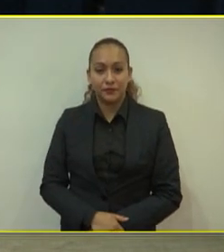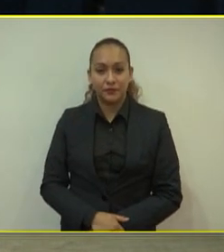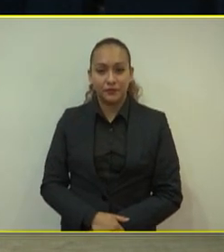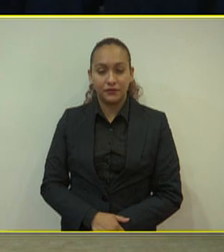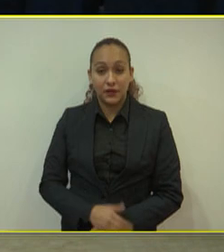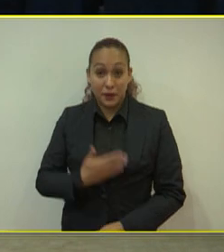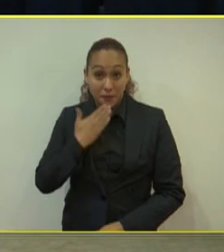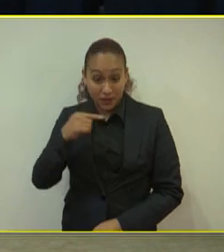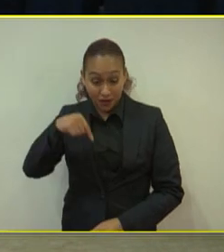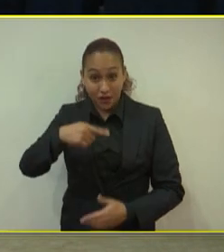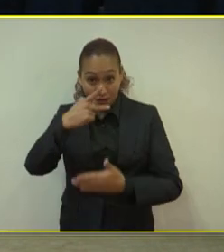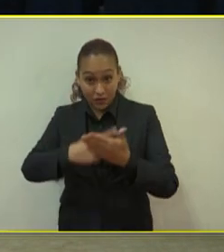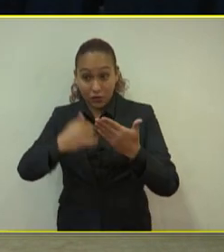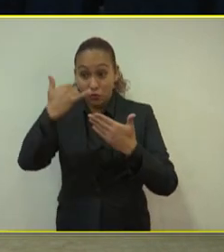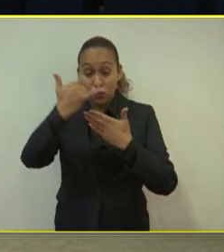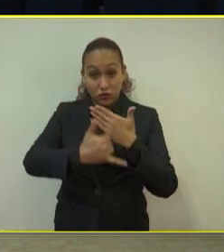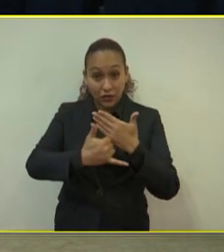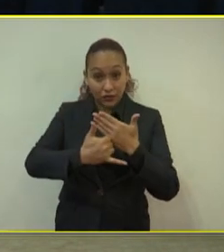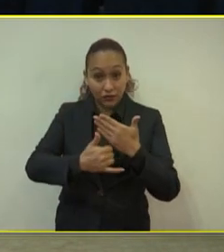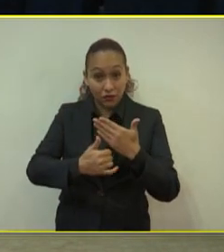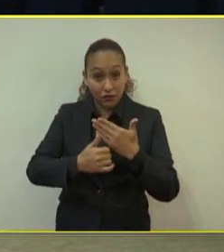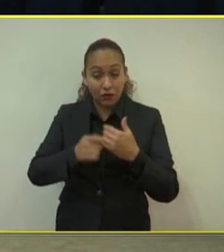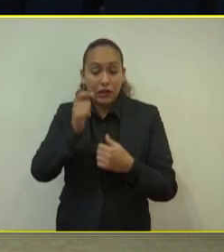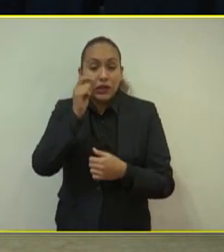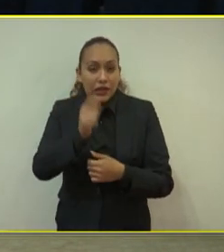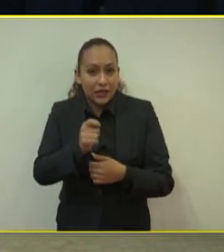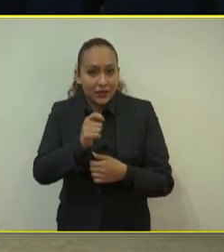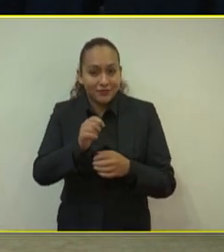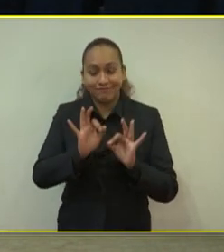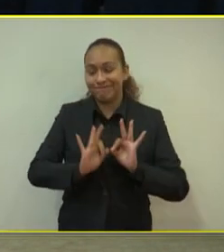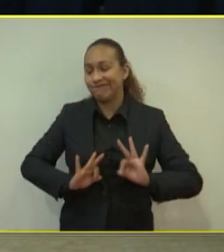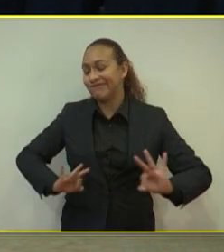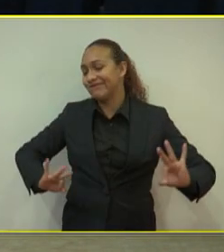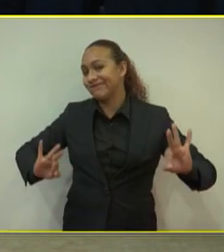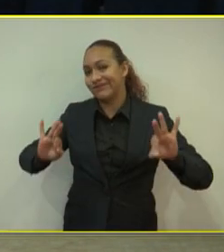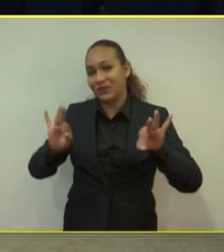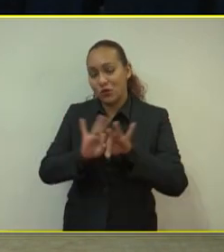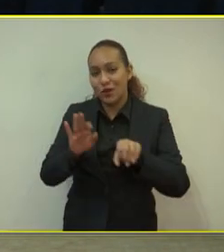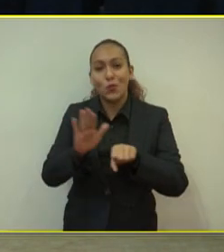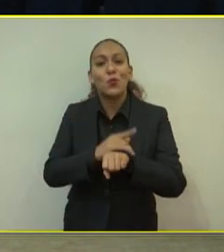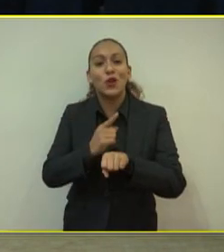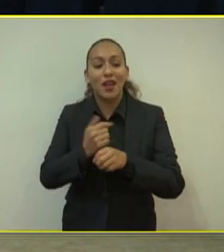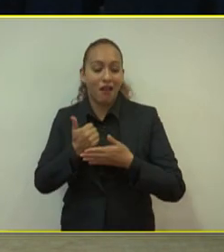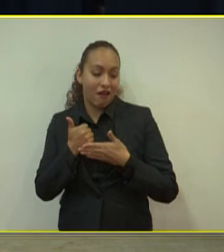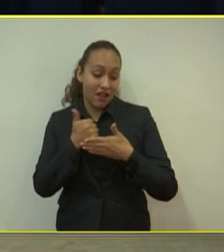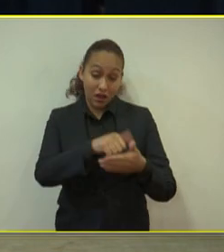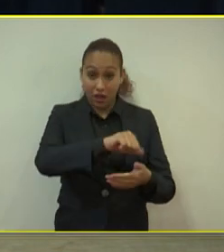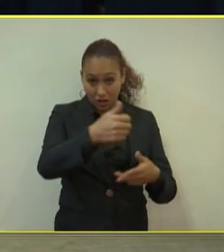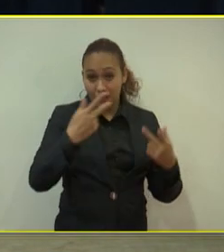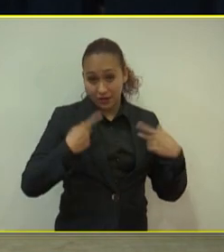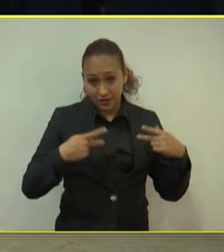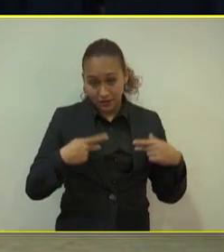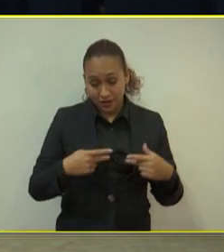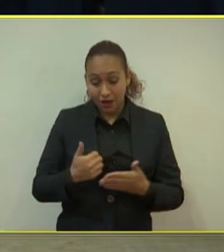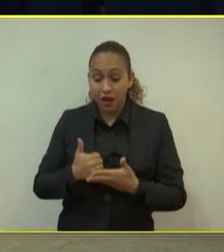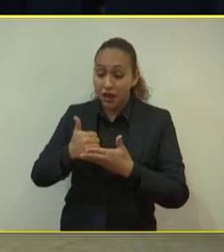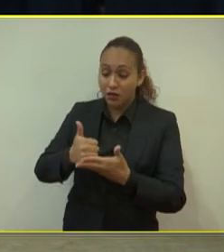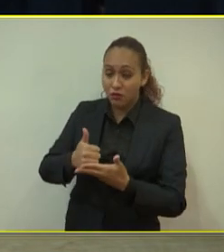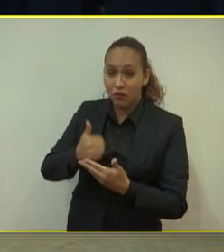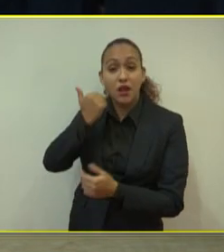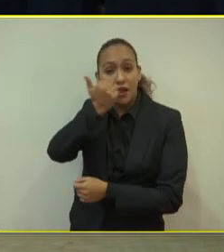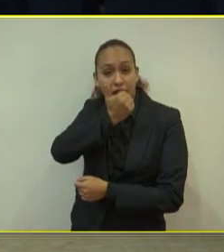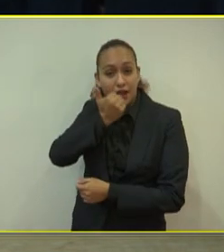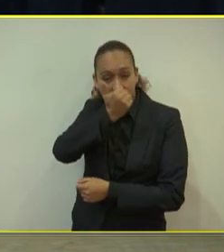Este tipo de proyectos adquiere una relevancia importante porque también sensibiliza y concientiza a nuestro alumnado respecto